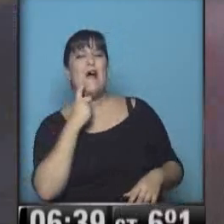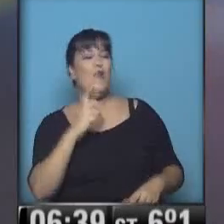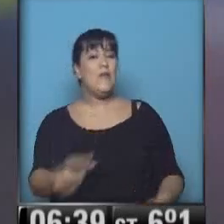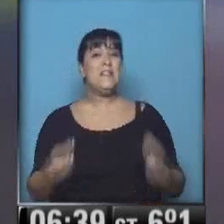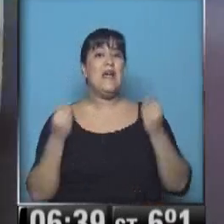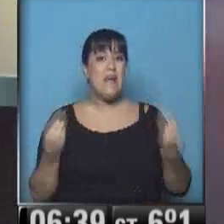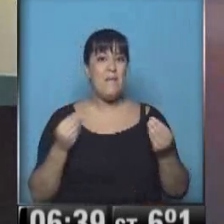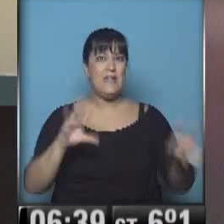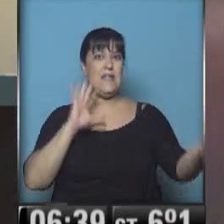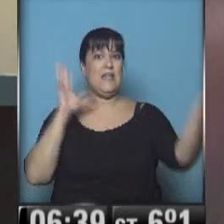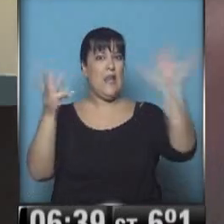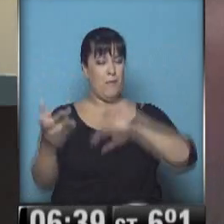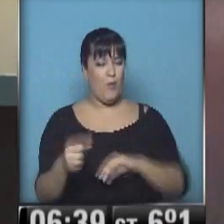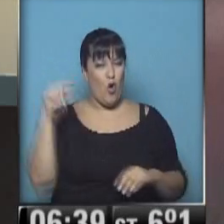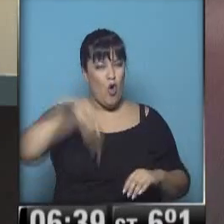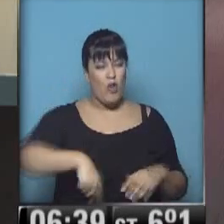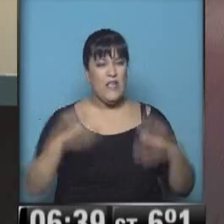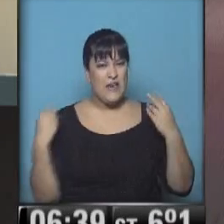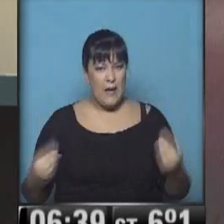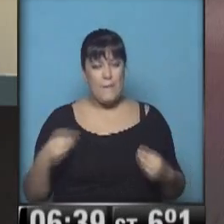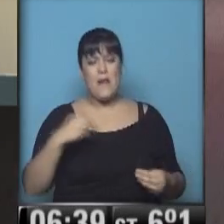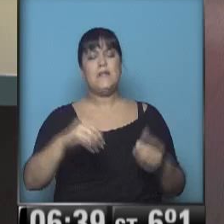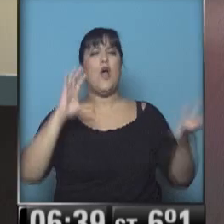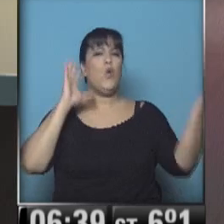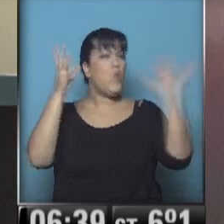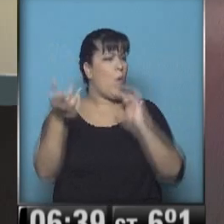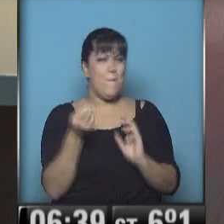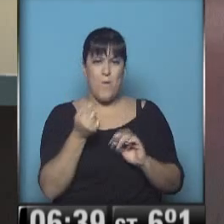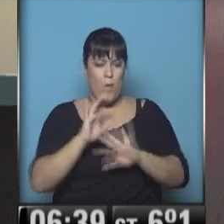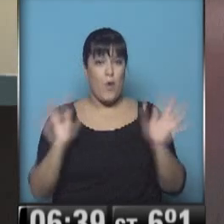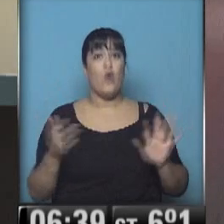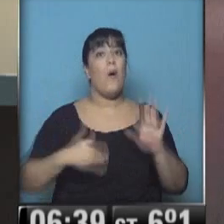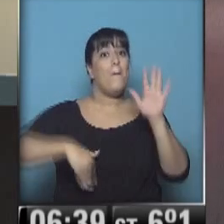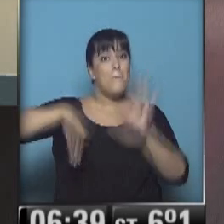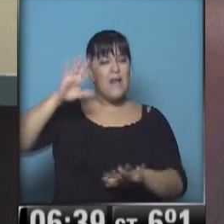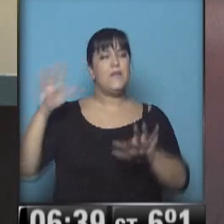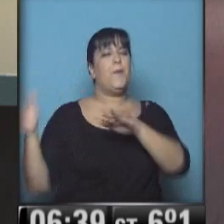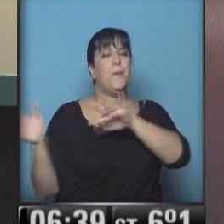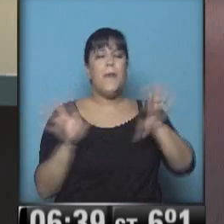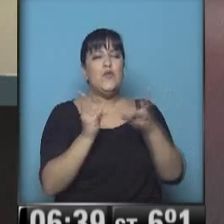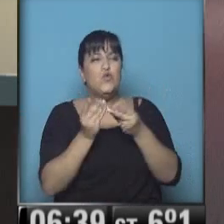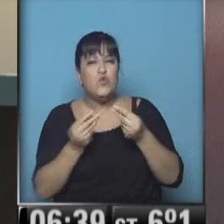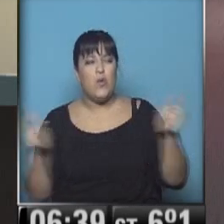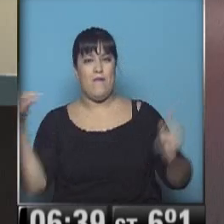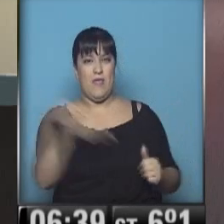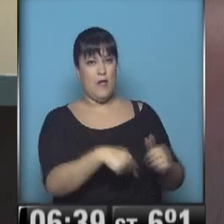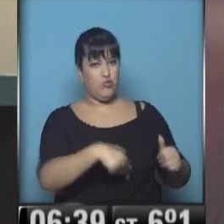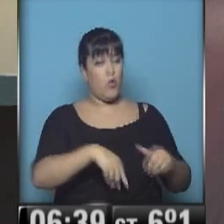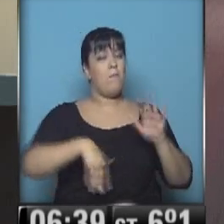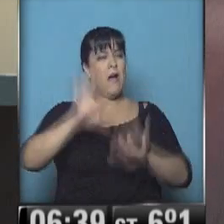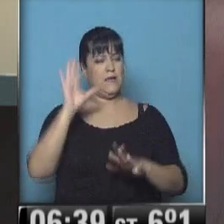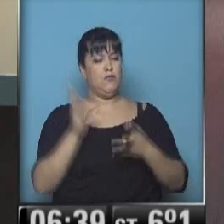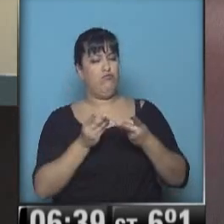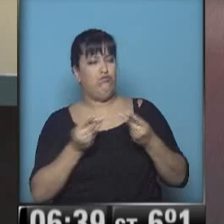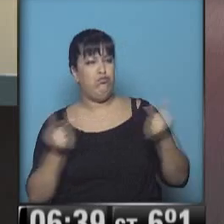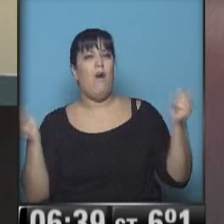trae el tiempo para ustedes hoy? Muy poquita nubosidad, predominio de viento suavecito del sector sur, predominio,